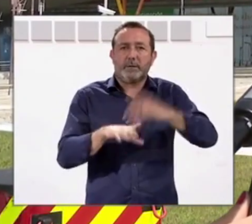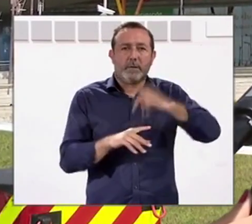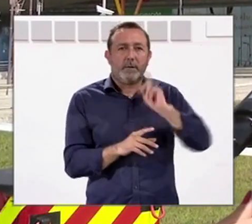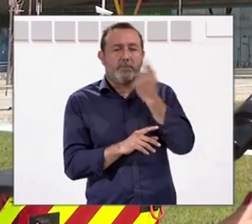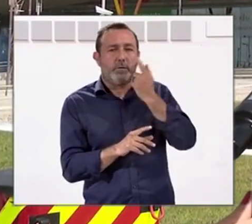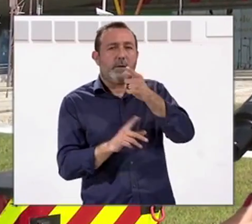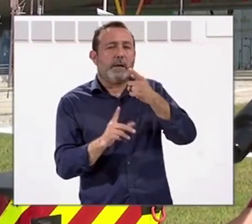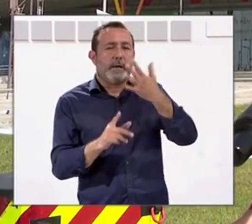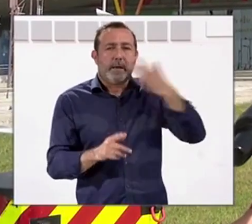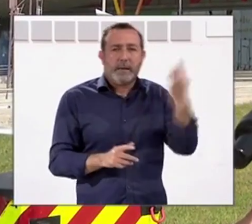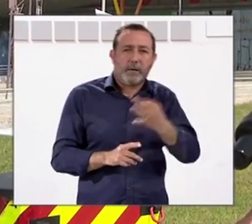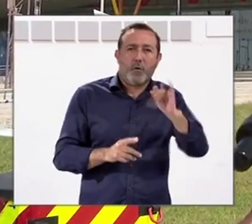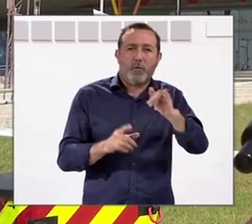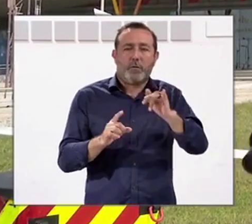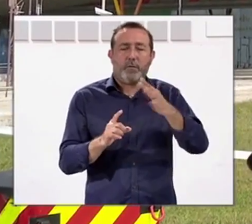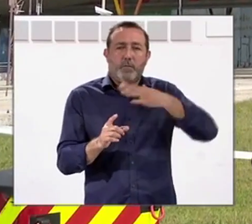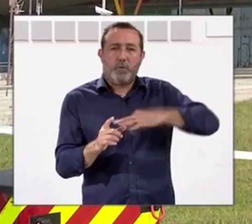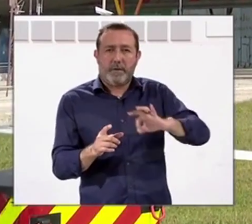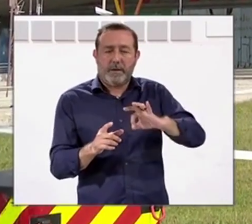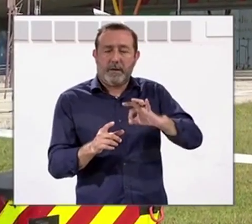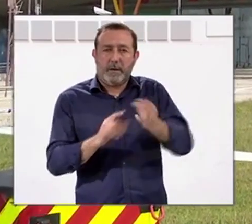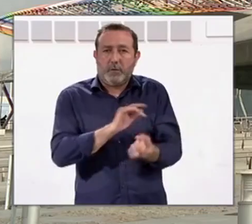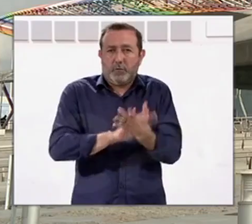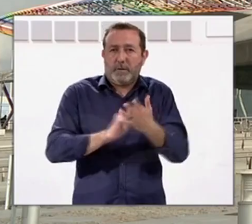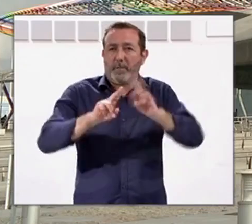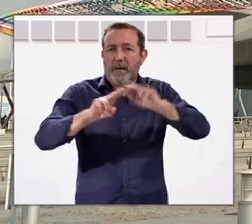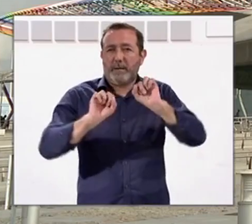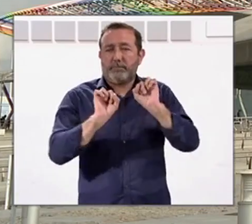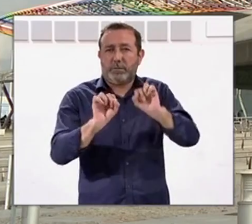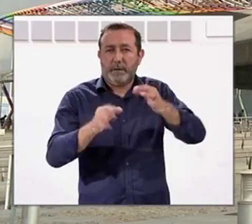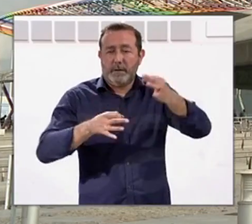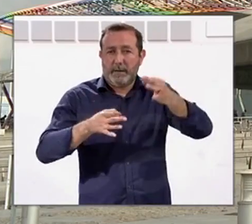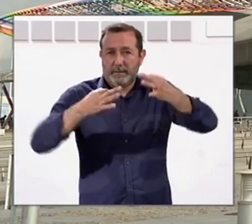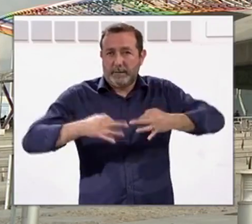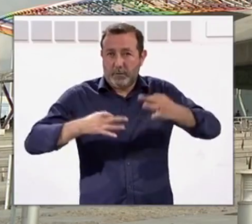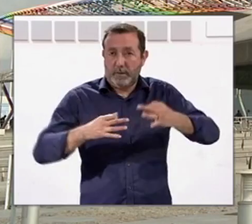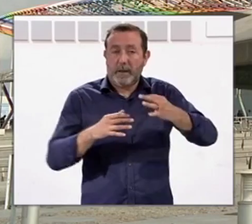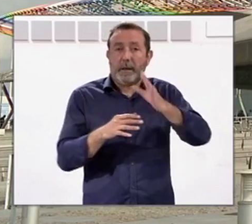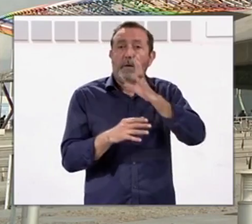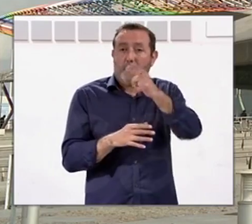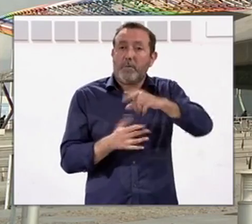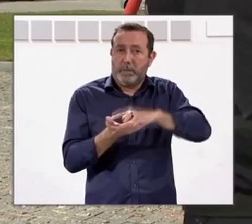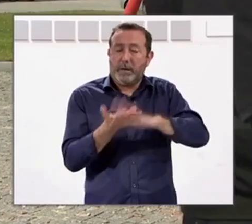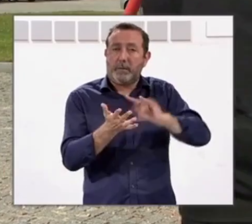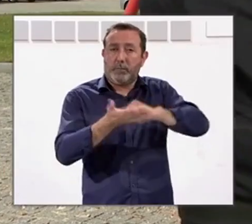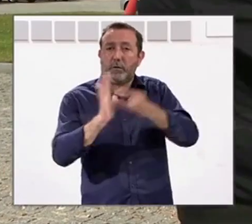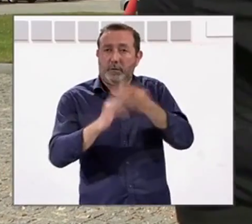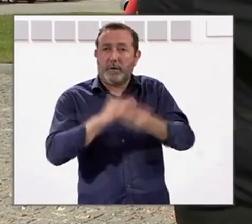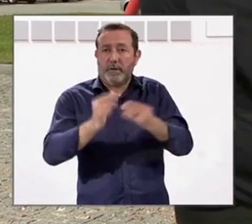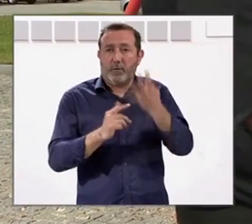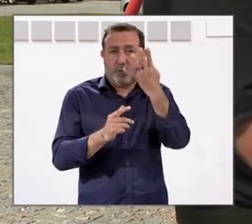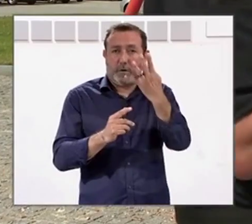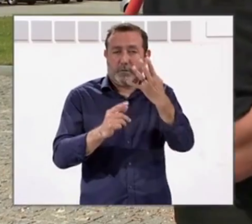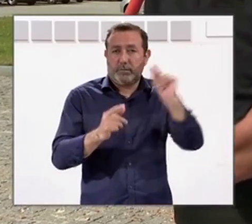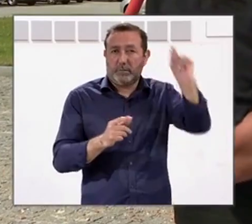los riesgos y vulnerabilidades que se tienen en la planificación de seguridad. Málaga es una de las 4 ciudades europeas en las que se está desarrollando este